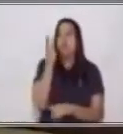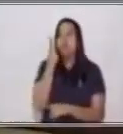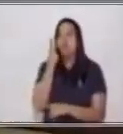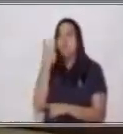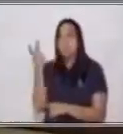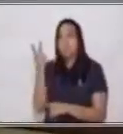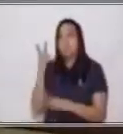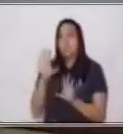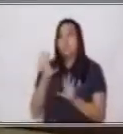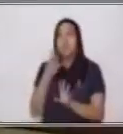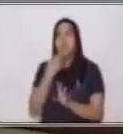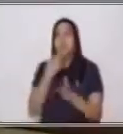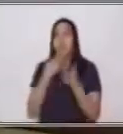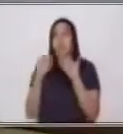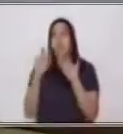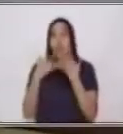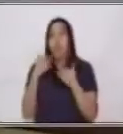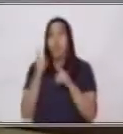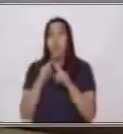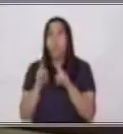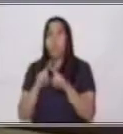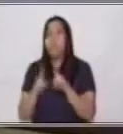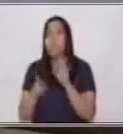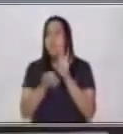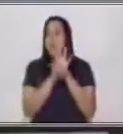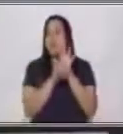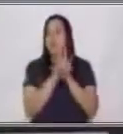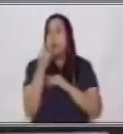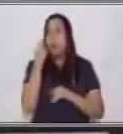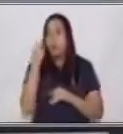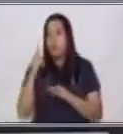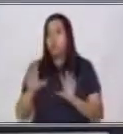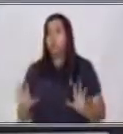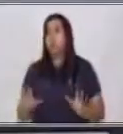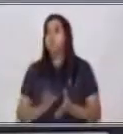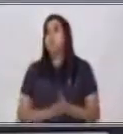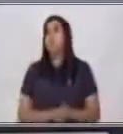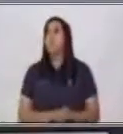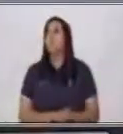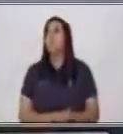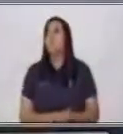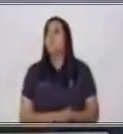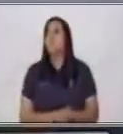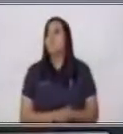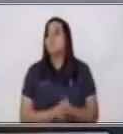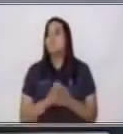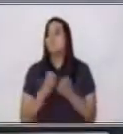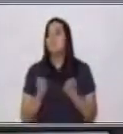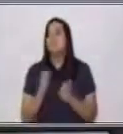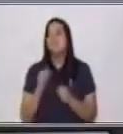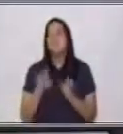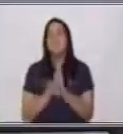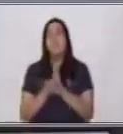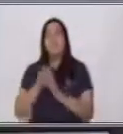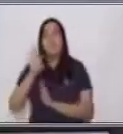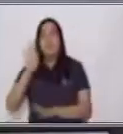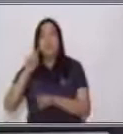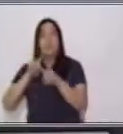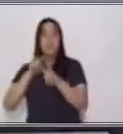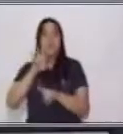hacia abajo. Solo tiene una columna. Y eso nos va a dar como resultado nuestra